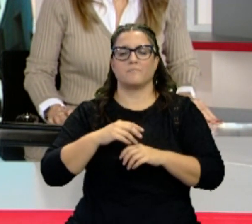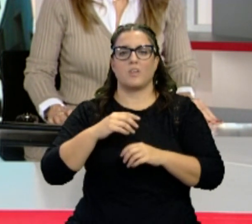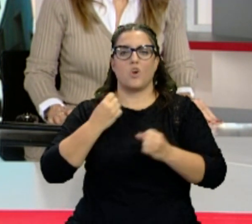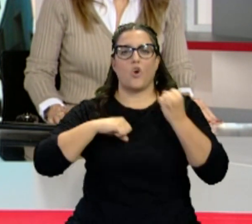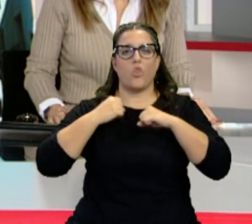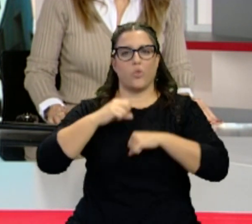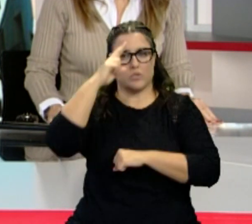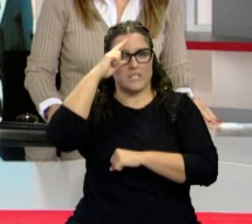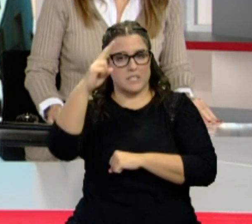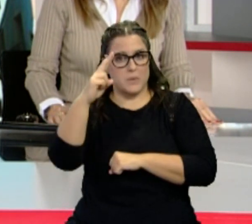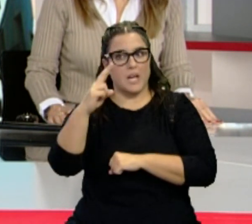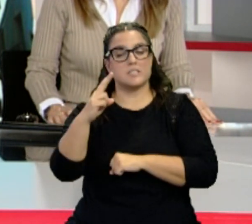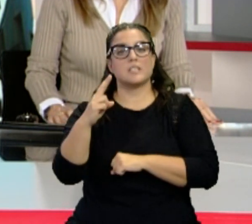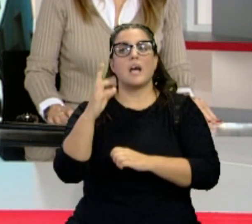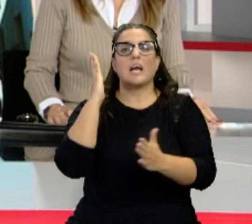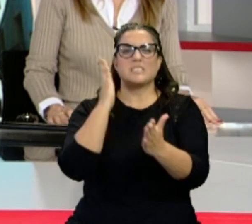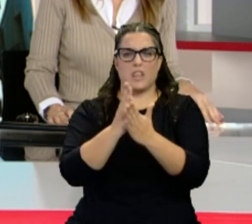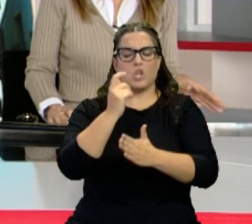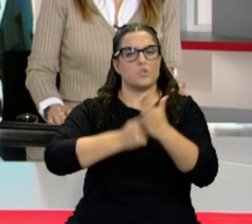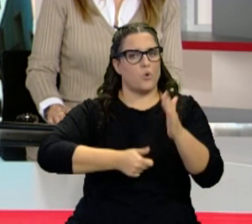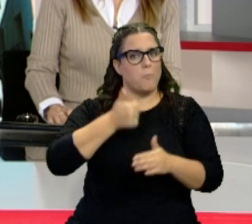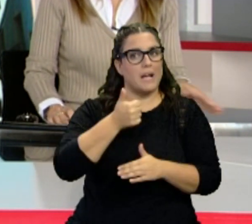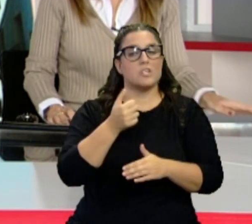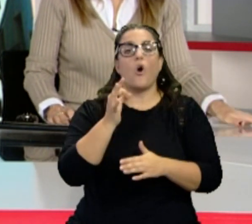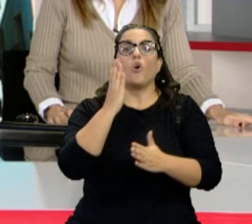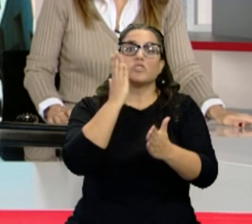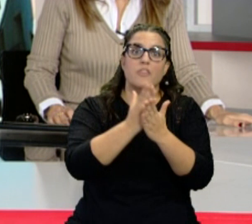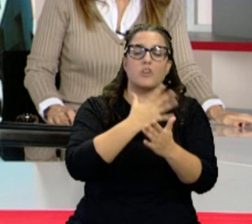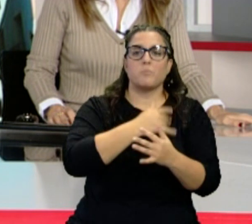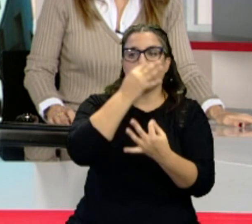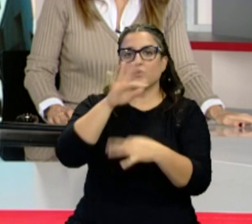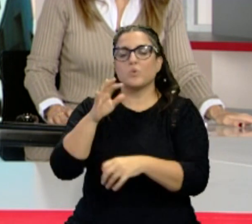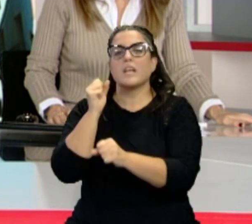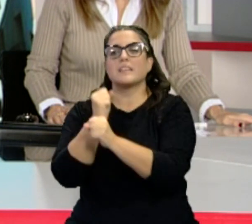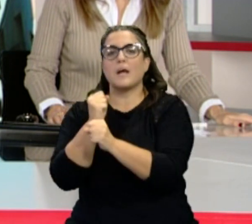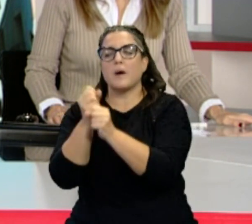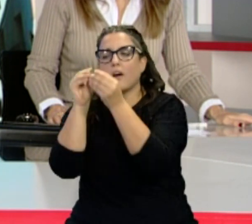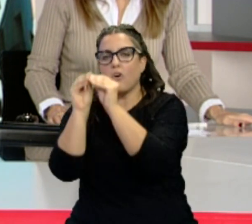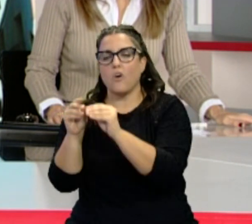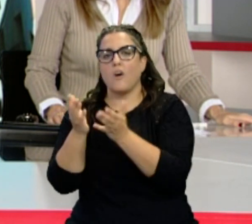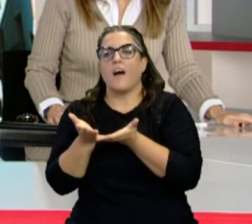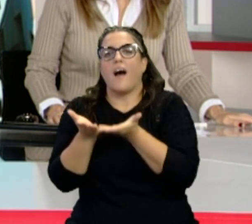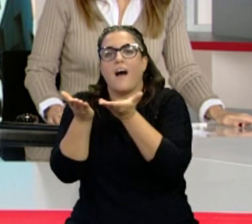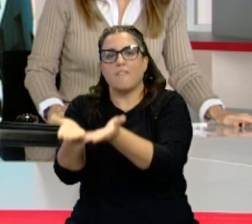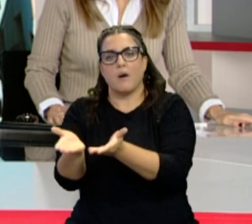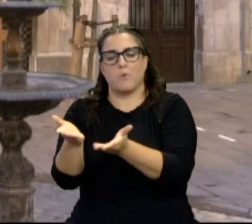las sanciones de todo tipo y se podrán sustituir las sanciones por actitudes incívicas por labores en beneficio de la comunidad.